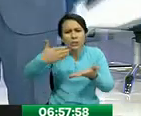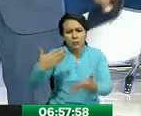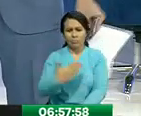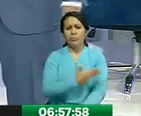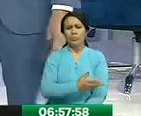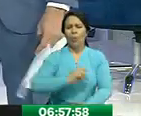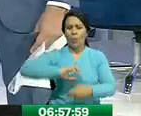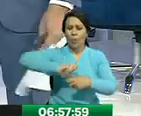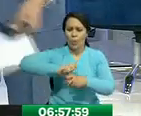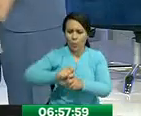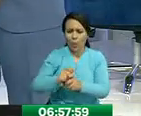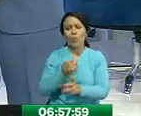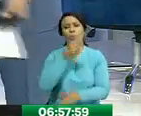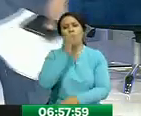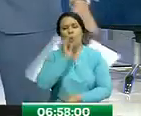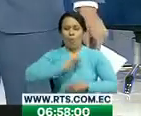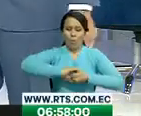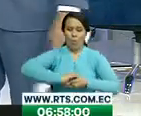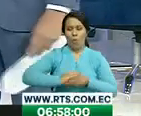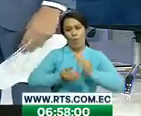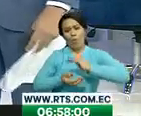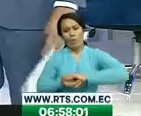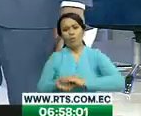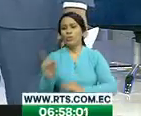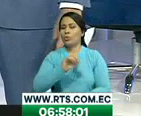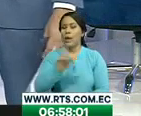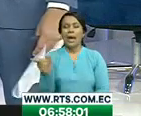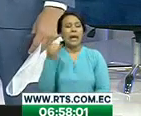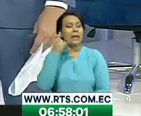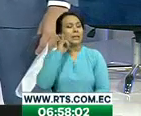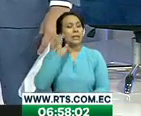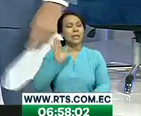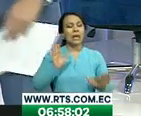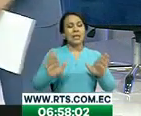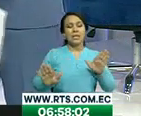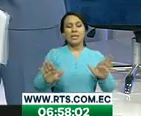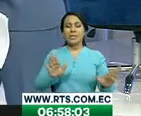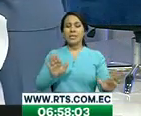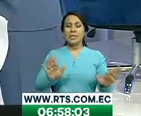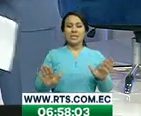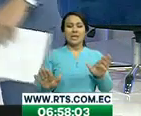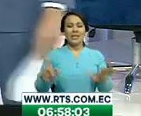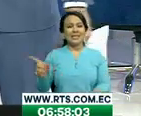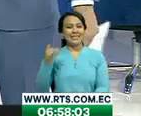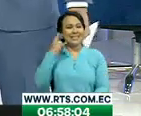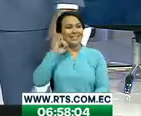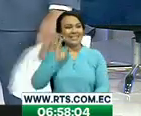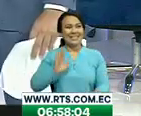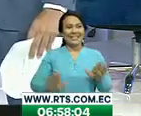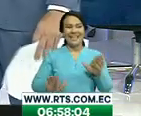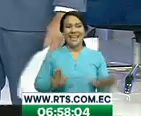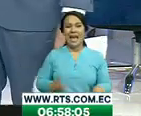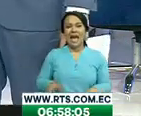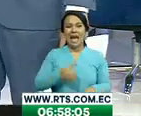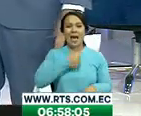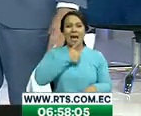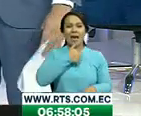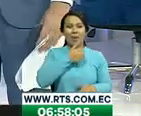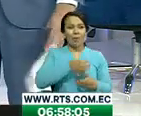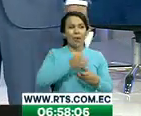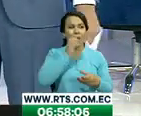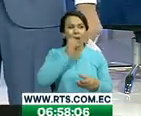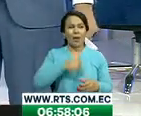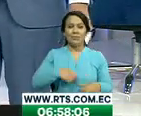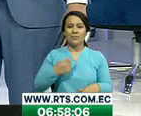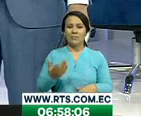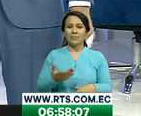naranja. No, ¿cómo va a creer? No, no, no. Un bolón. No, la niña está, es una niña fitness. Ah, fitness. Es una niña fitness. Pero no le dé agua, pues, guineo. Pues, es que, oiga, una el